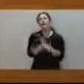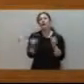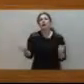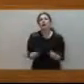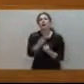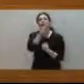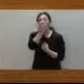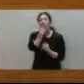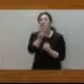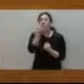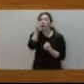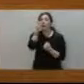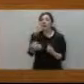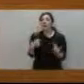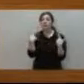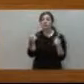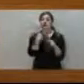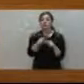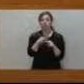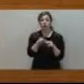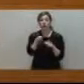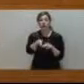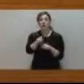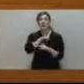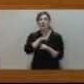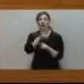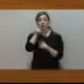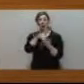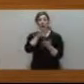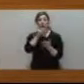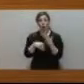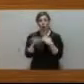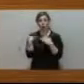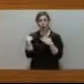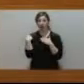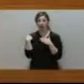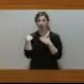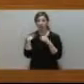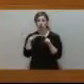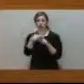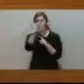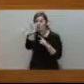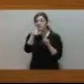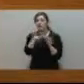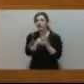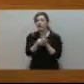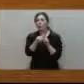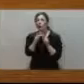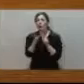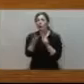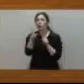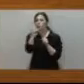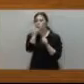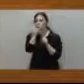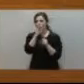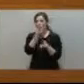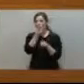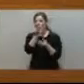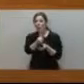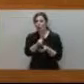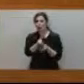un responsable político sabe esto desde noviembre de 2014, eso es encubrir. Y es lo que este Gobierno ha hecho.